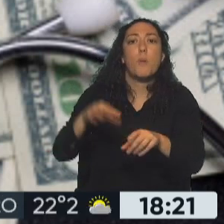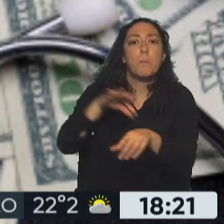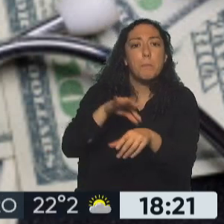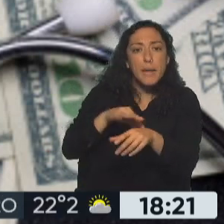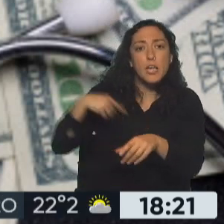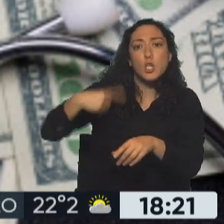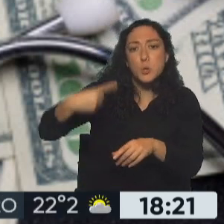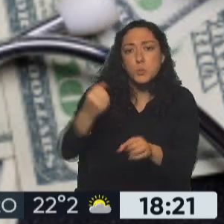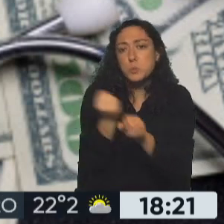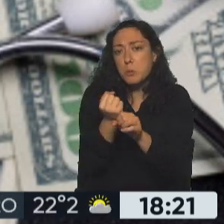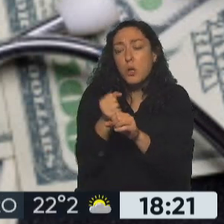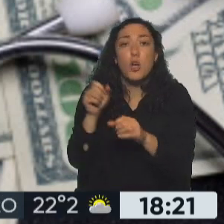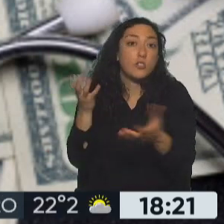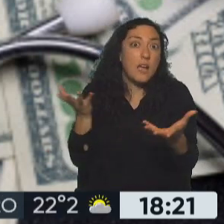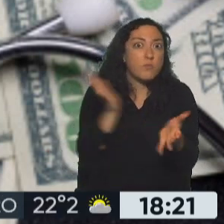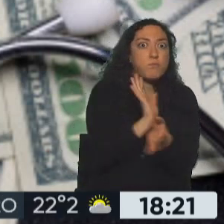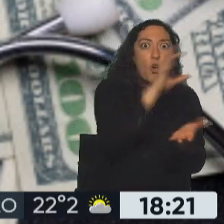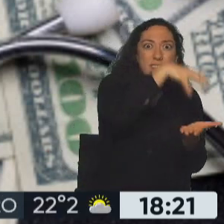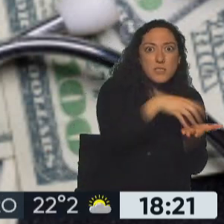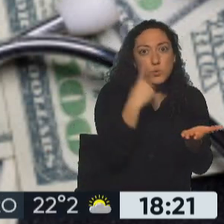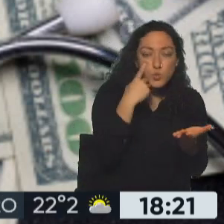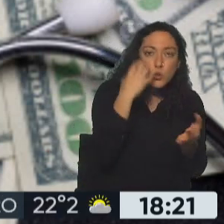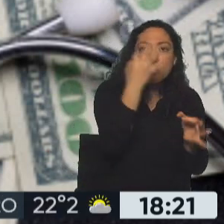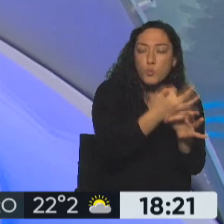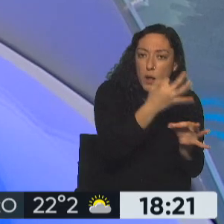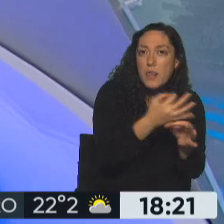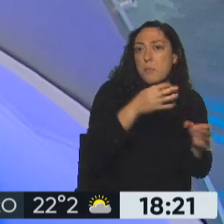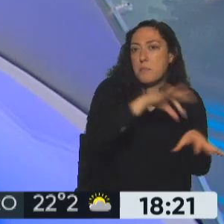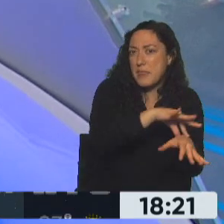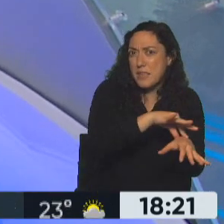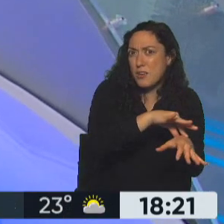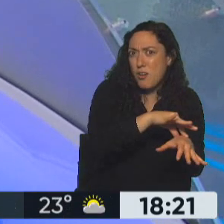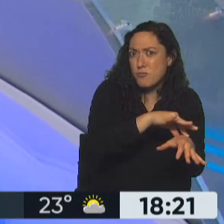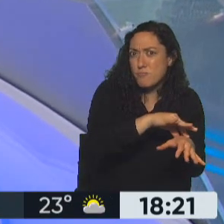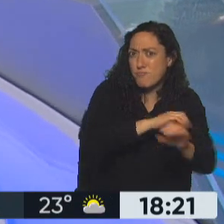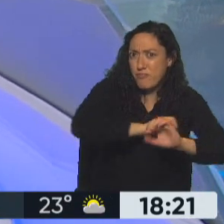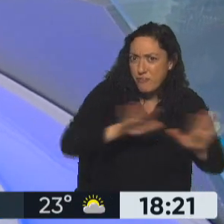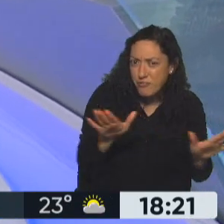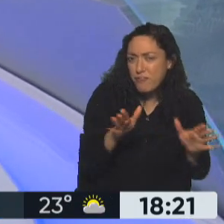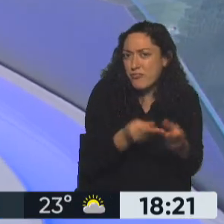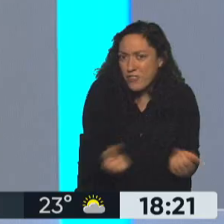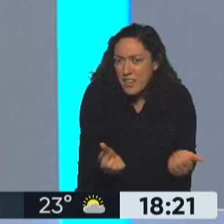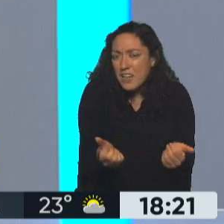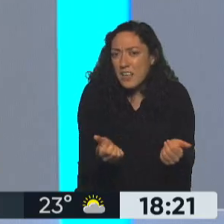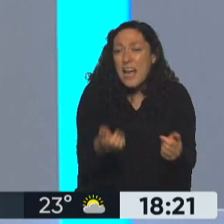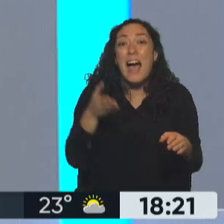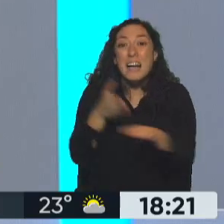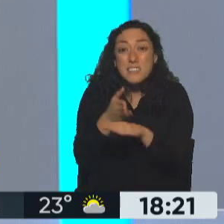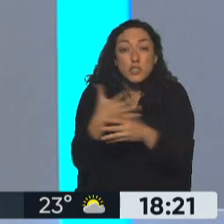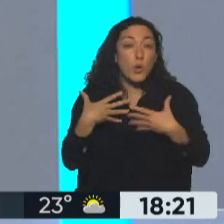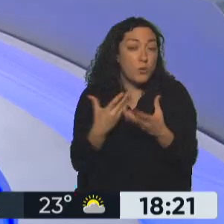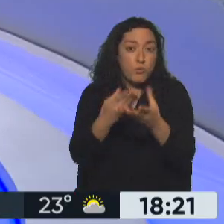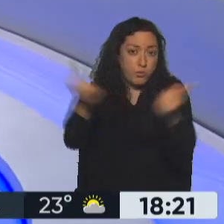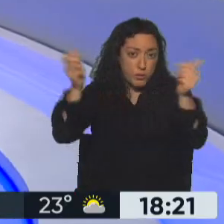acá desaparecen los colegios médicos, los honorarios de los médicos. Estamos hablando del acceso a la salud. Desaparecen y